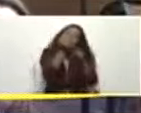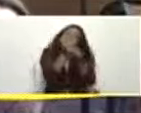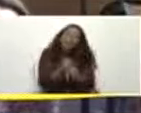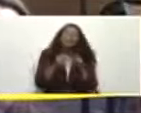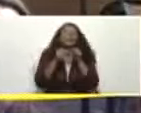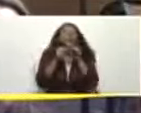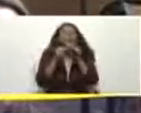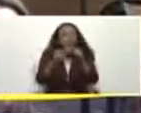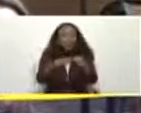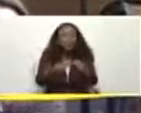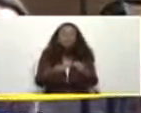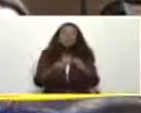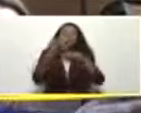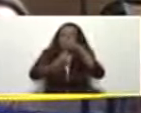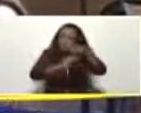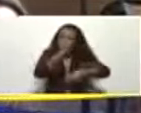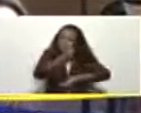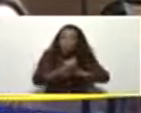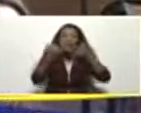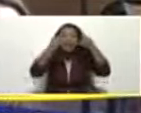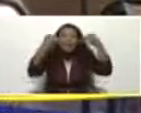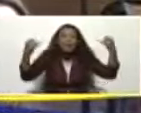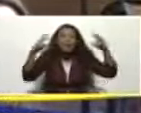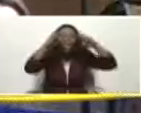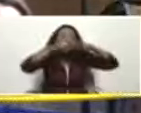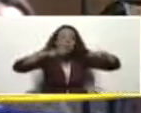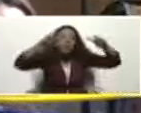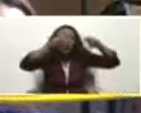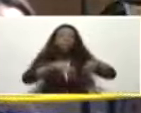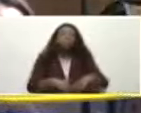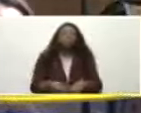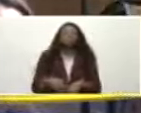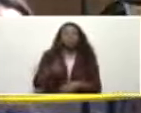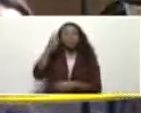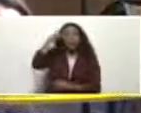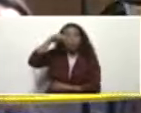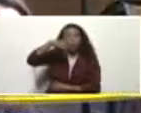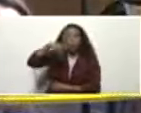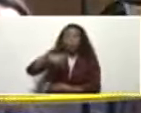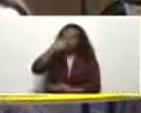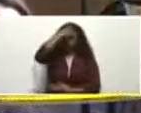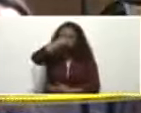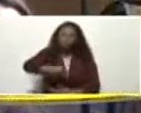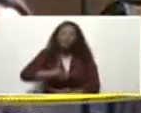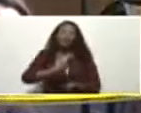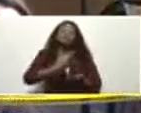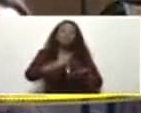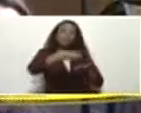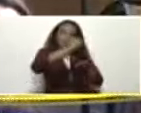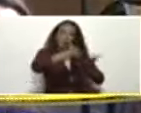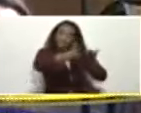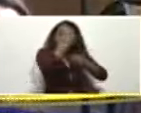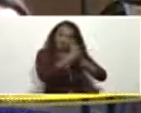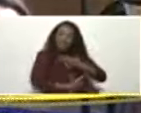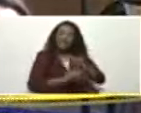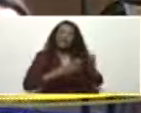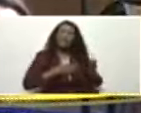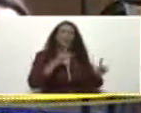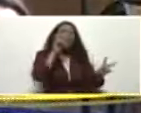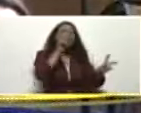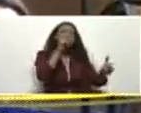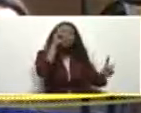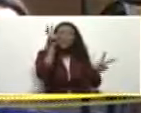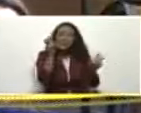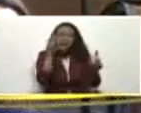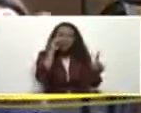continuar haciendo esta línea de investigación. Y hoy estoy aquí para firmar un proyecto que tiene que ver